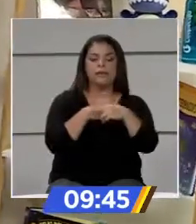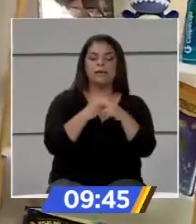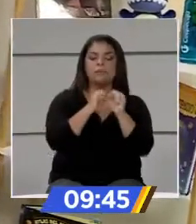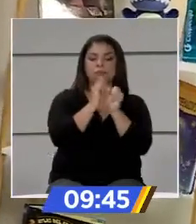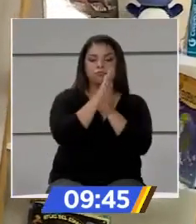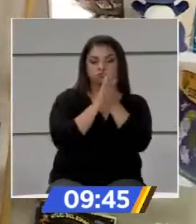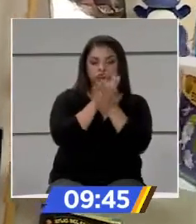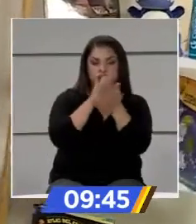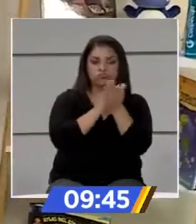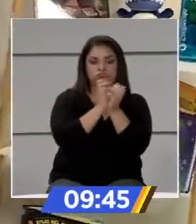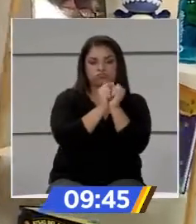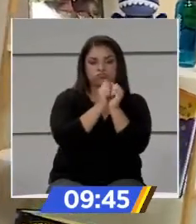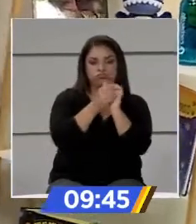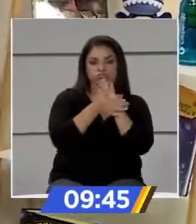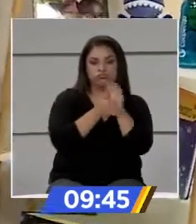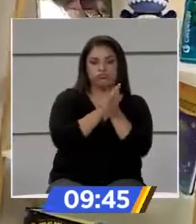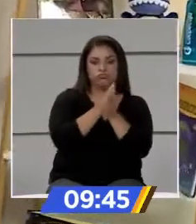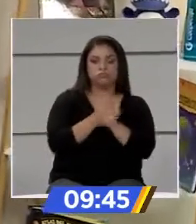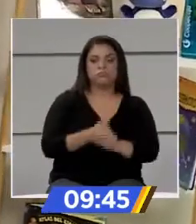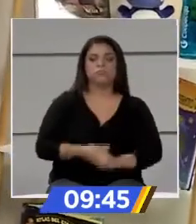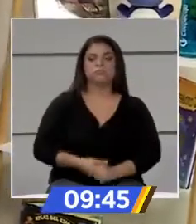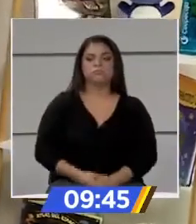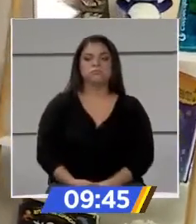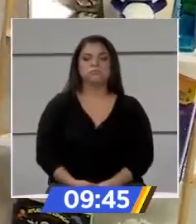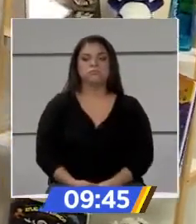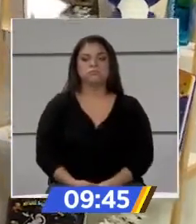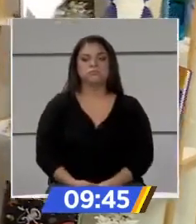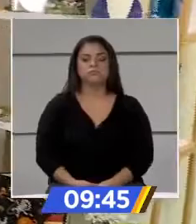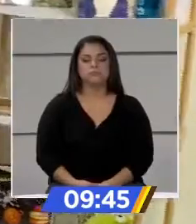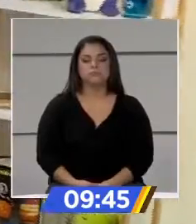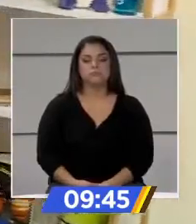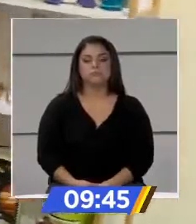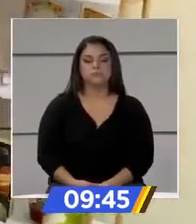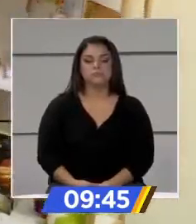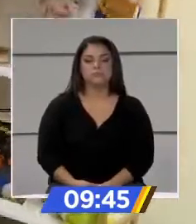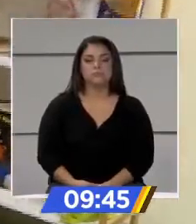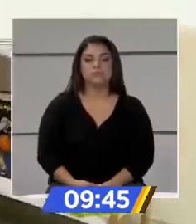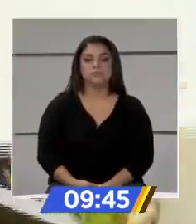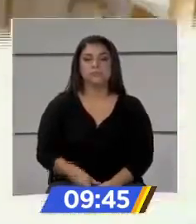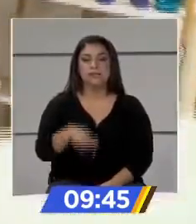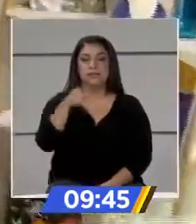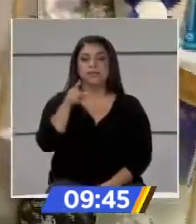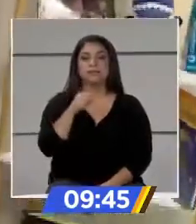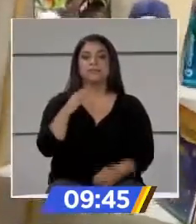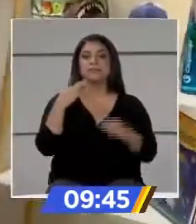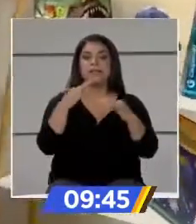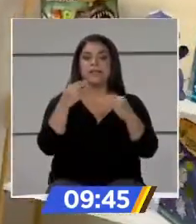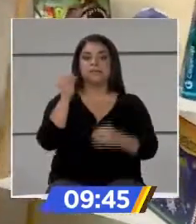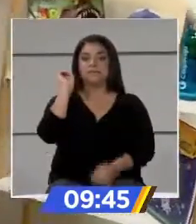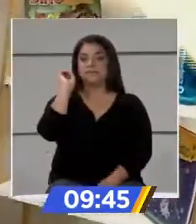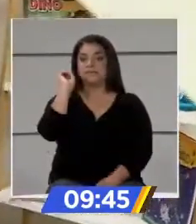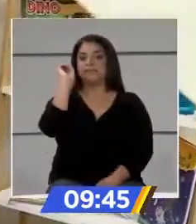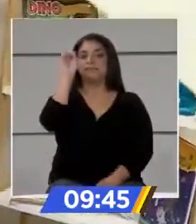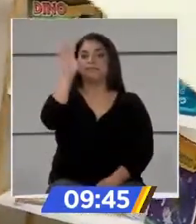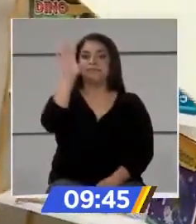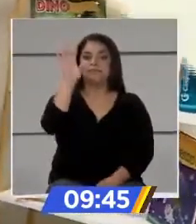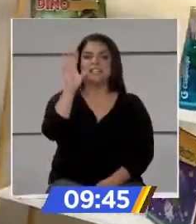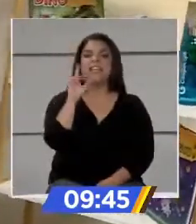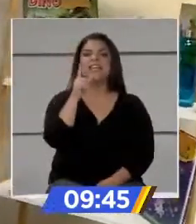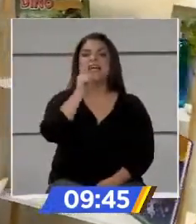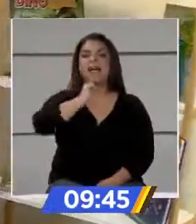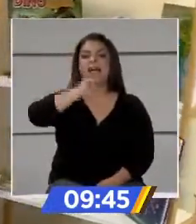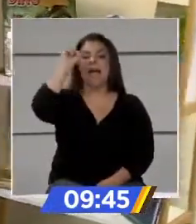de papel, así de, perdón, de una bolita redonda. Una bolita. Ajá. Y con esas bolitas son las que vamos a intentar tirar y gana el